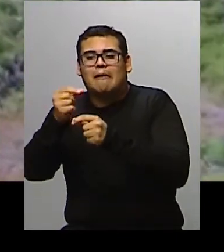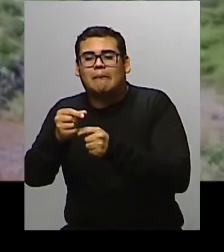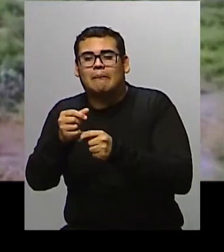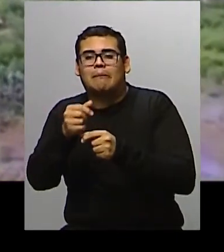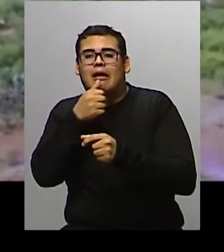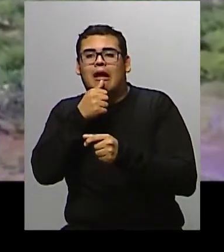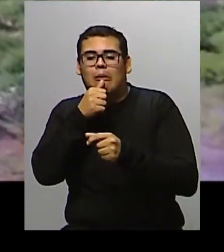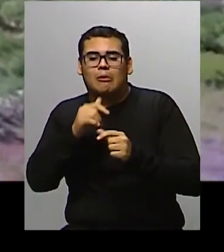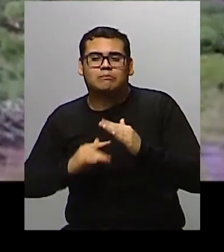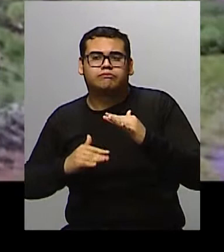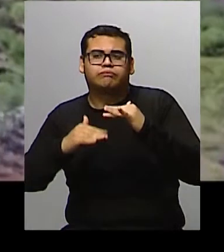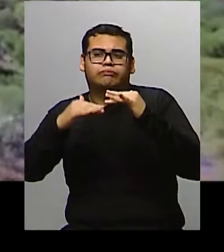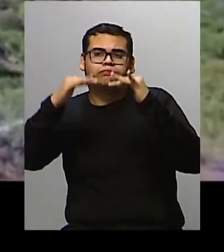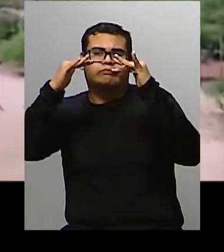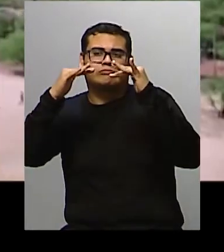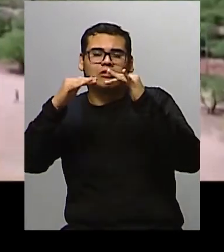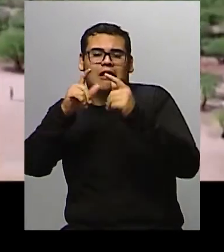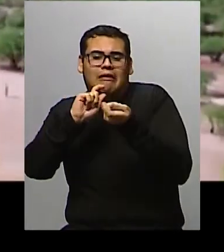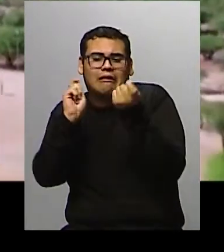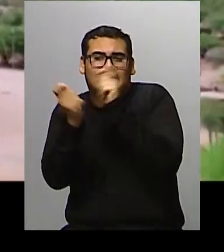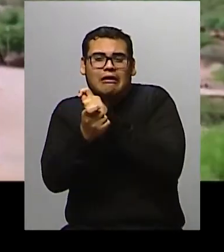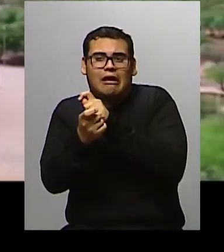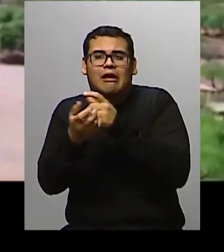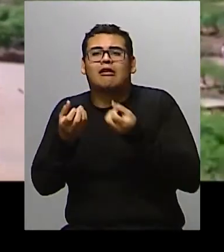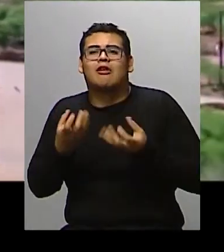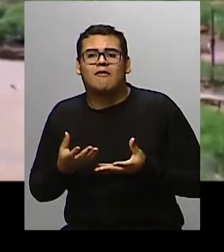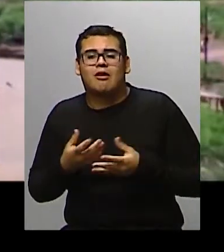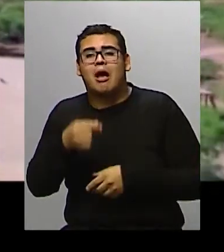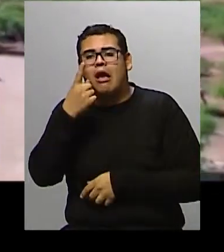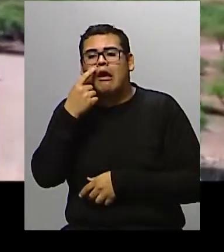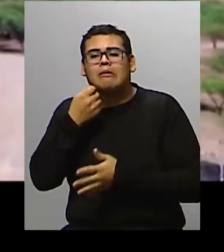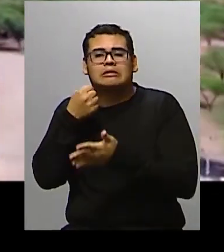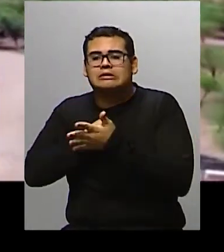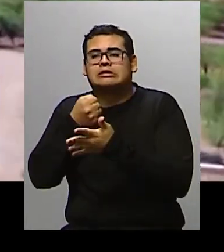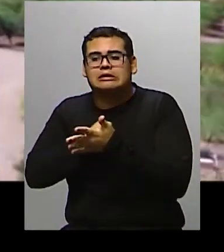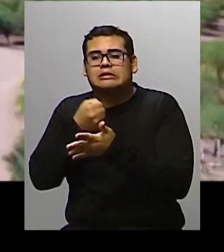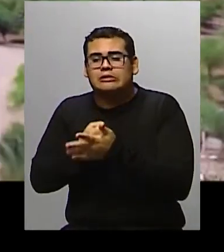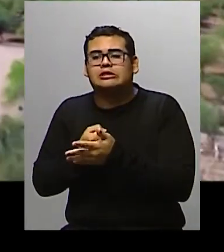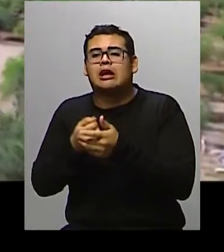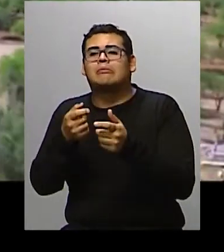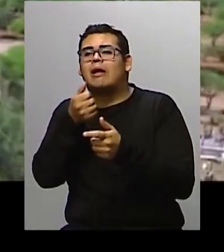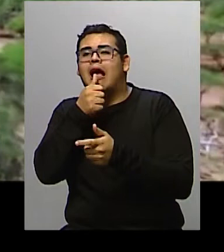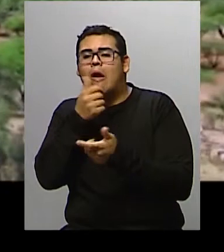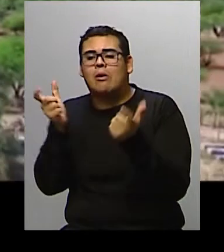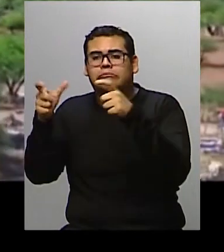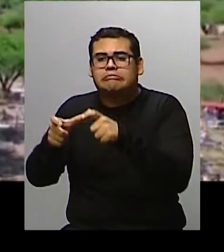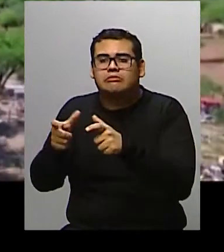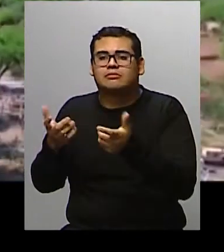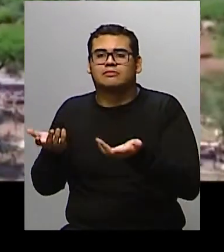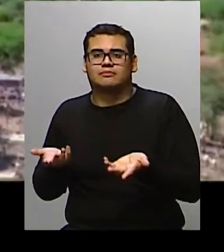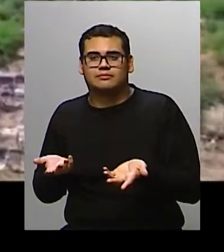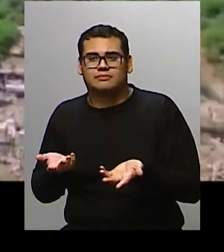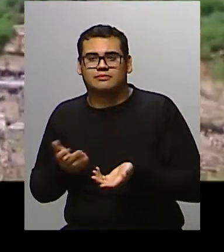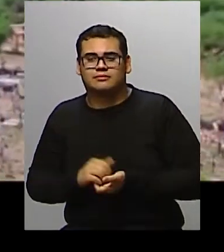provoca cambios, y el hombre sigue luchando para poder ganarle ese espacio. Entonces, a lo largo del tiempo,